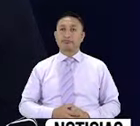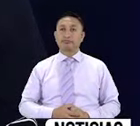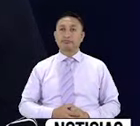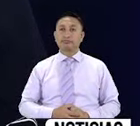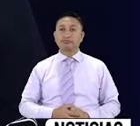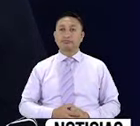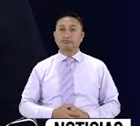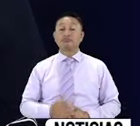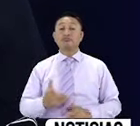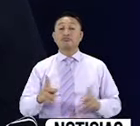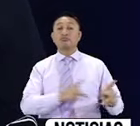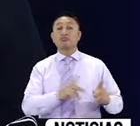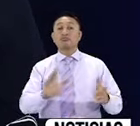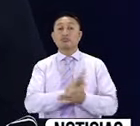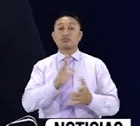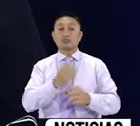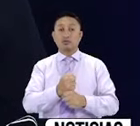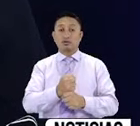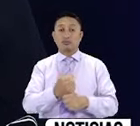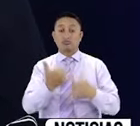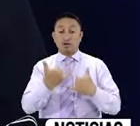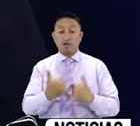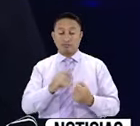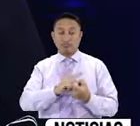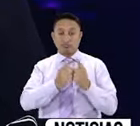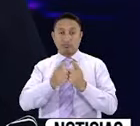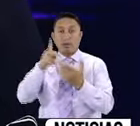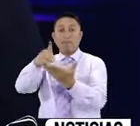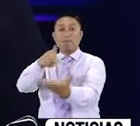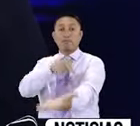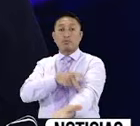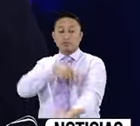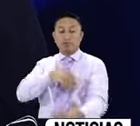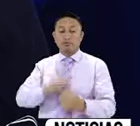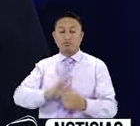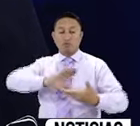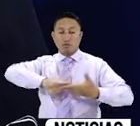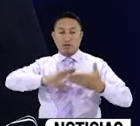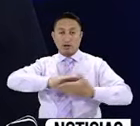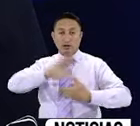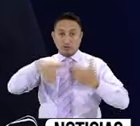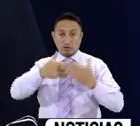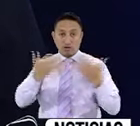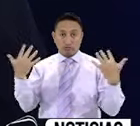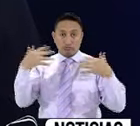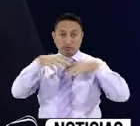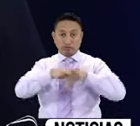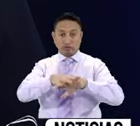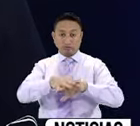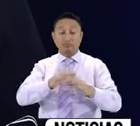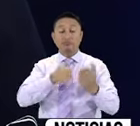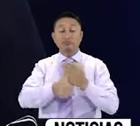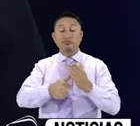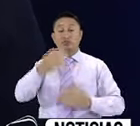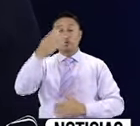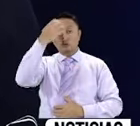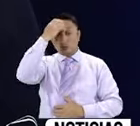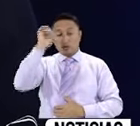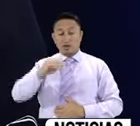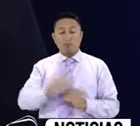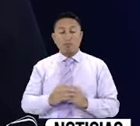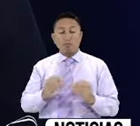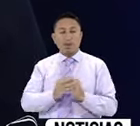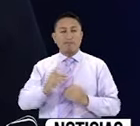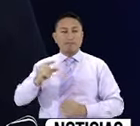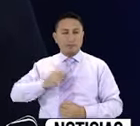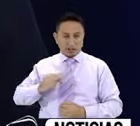Escuela Segura será ahora un programa que involucrará a toda la comunidad. El Ministerio de Educación ultima los detalles y lo que se busca